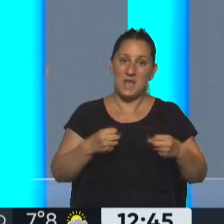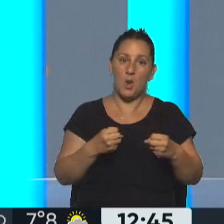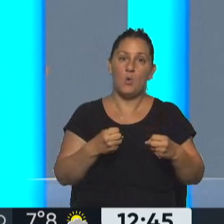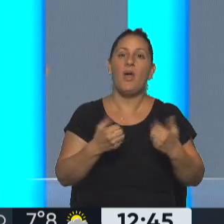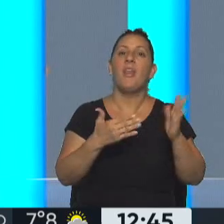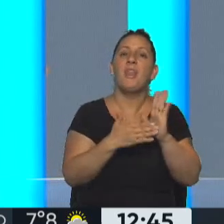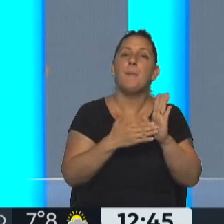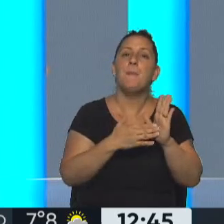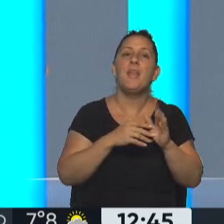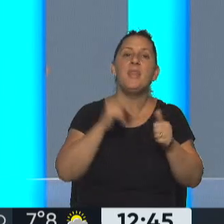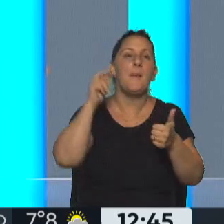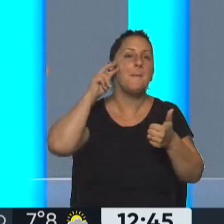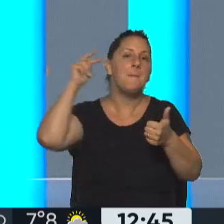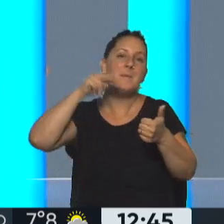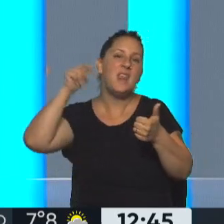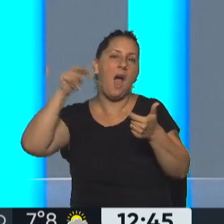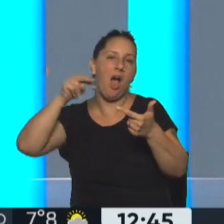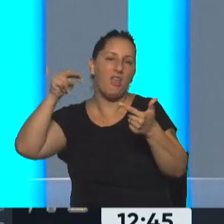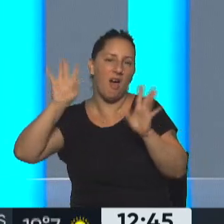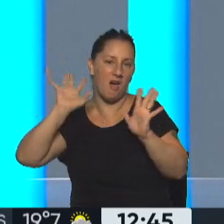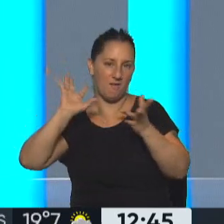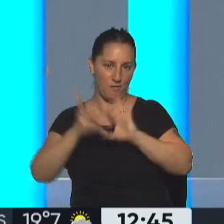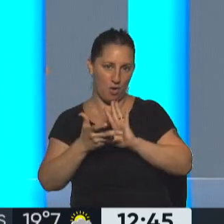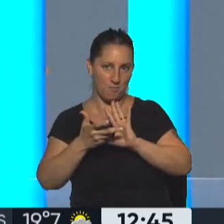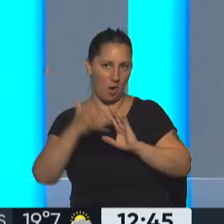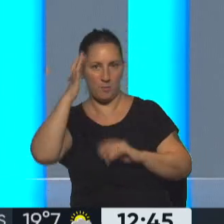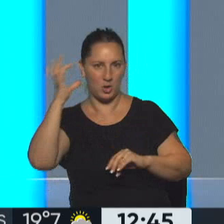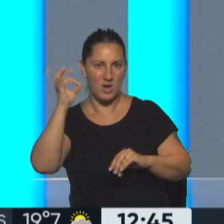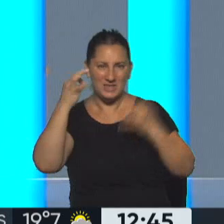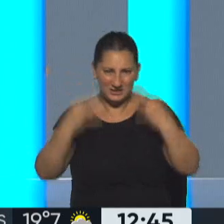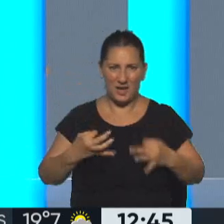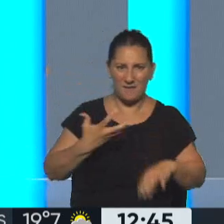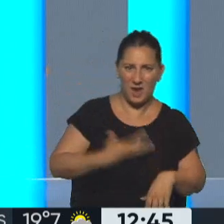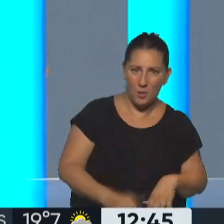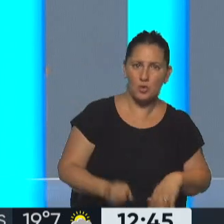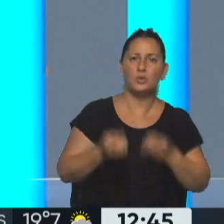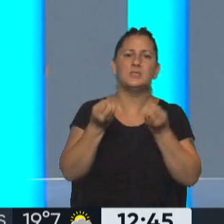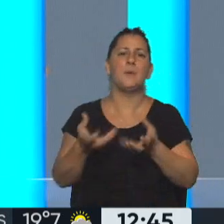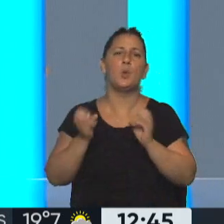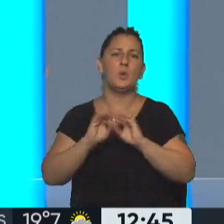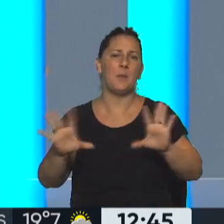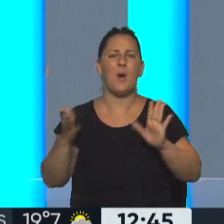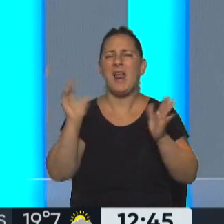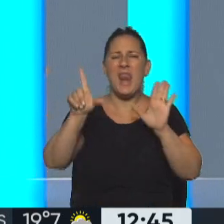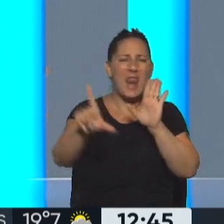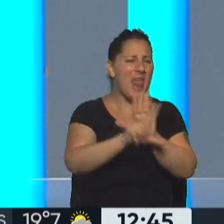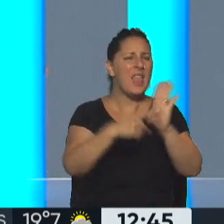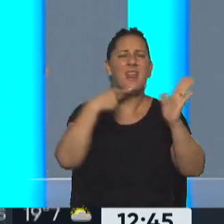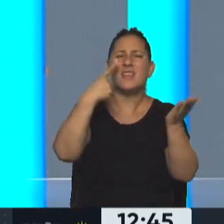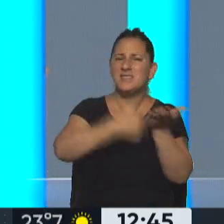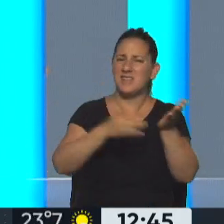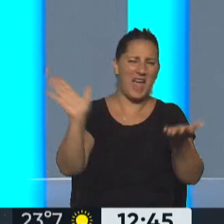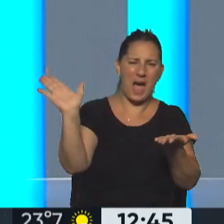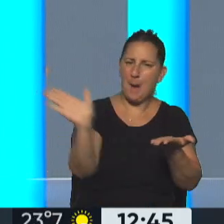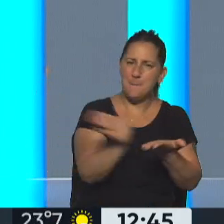bueno depende de la mirada que tengan ellos sobre si está bien hacerse un aborto si está mal independientemente de lo que la ley haya decidido en